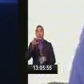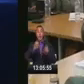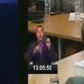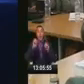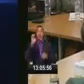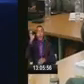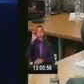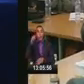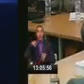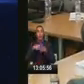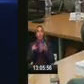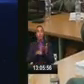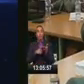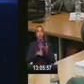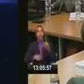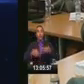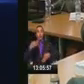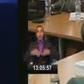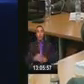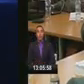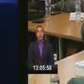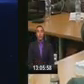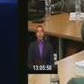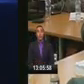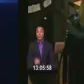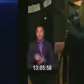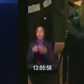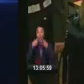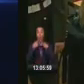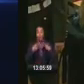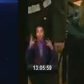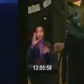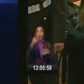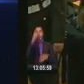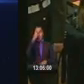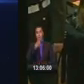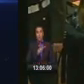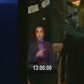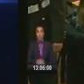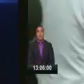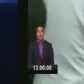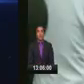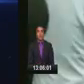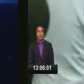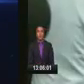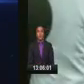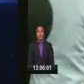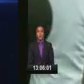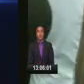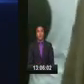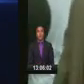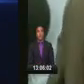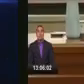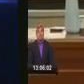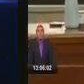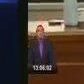enero reinstalará la audiencia preparatoria de juicio y dará a conocer su resolución. Fabiola Santana, TC Televisión.